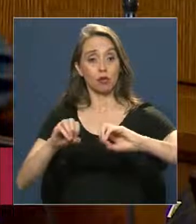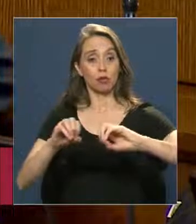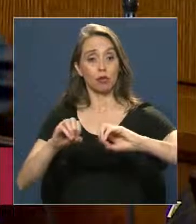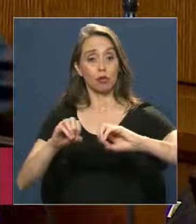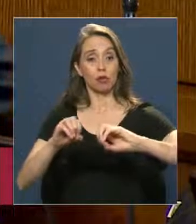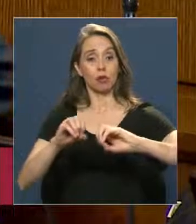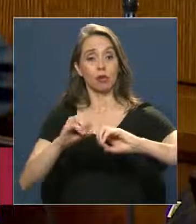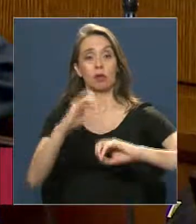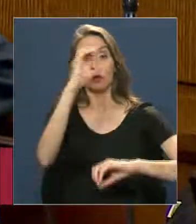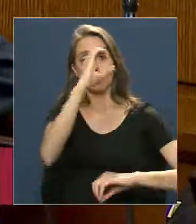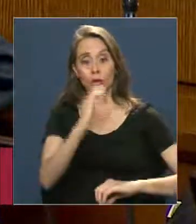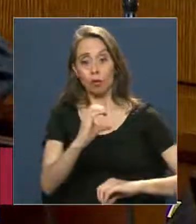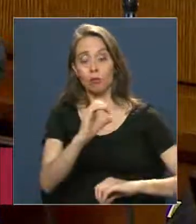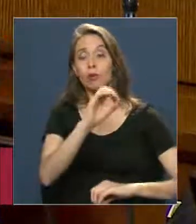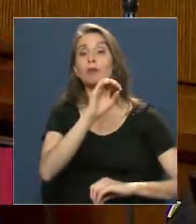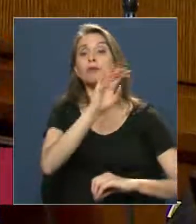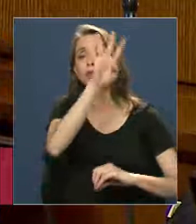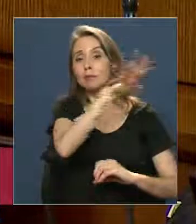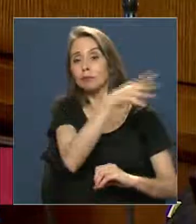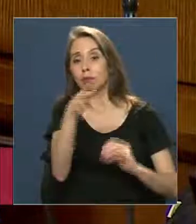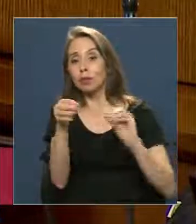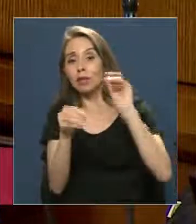en sus ramos, en sus asignaturas,